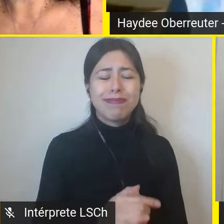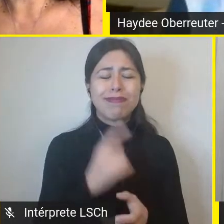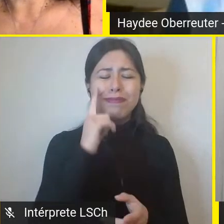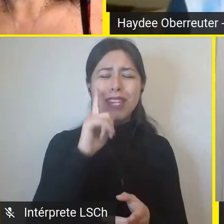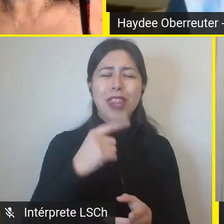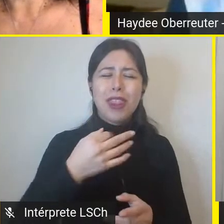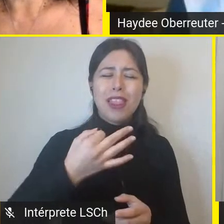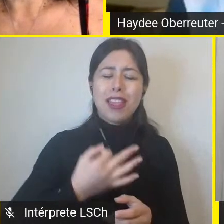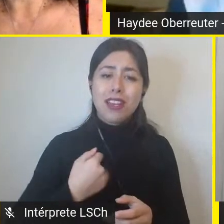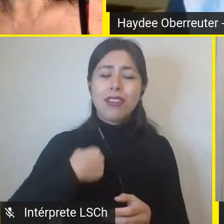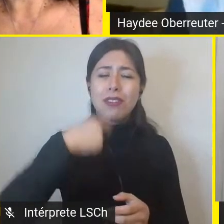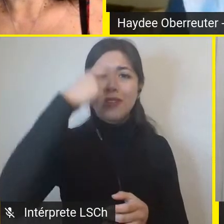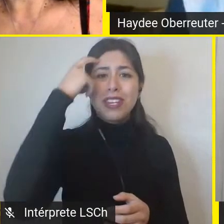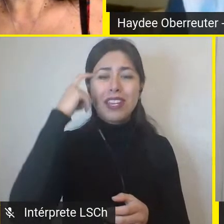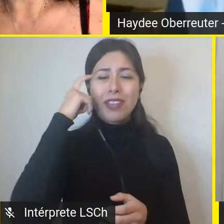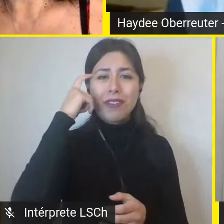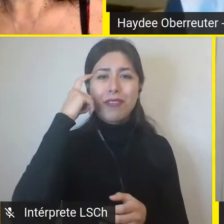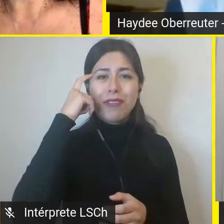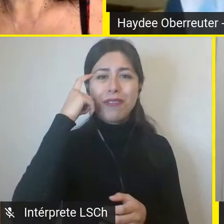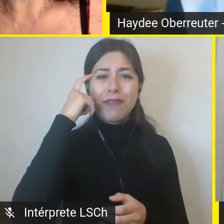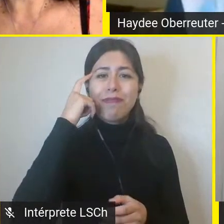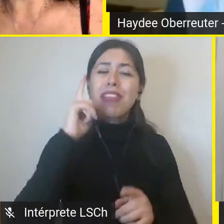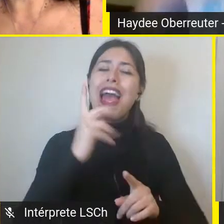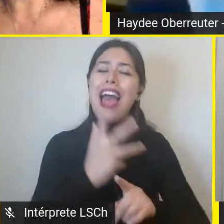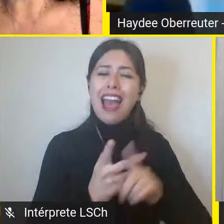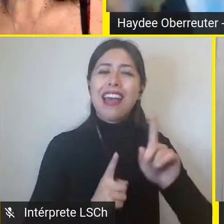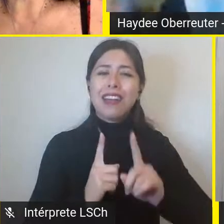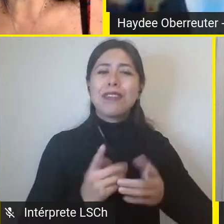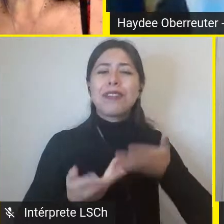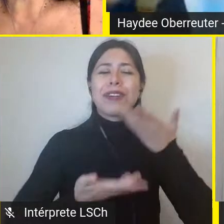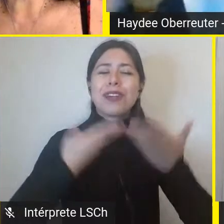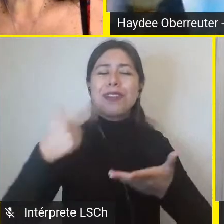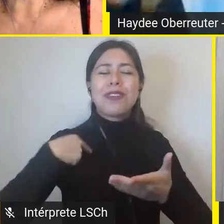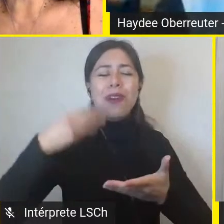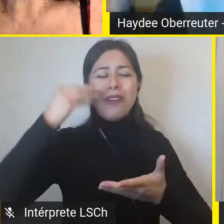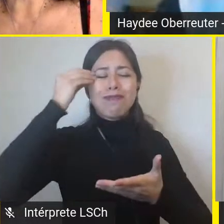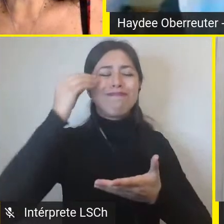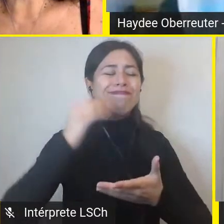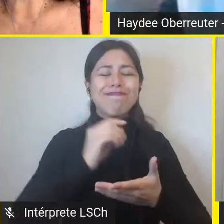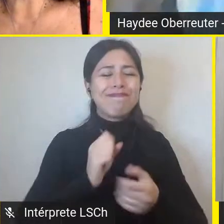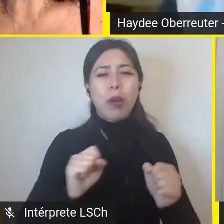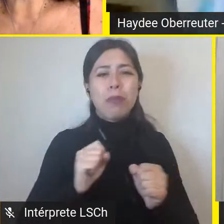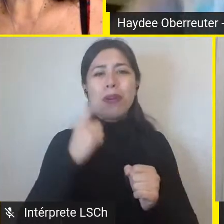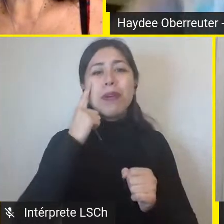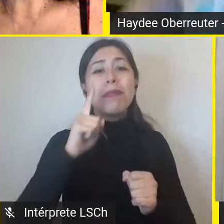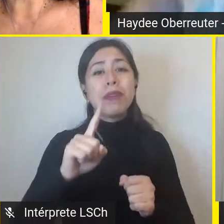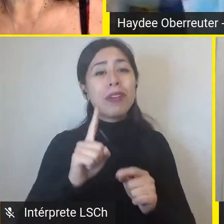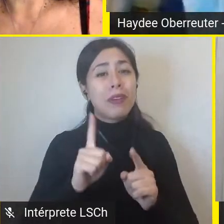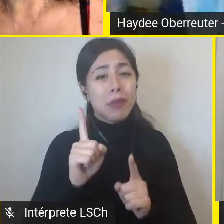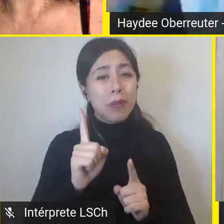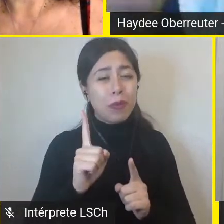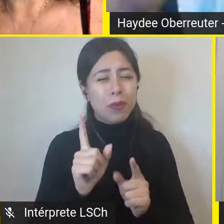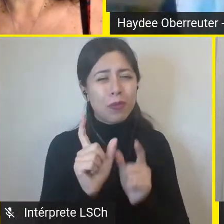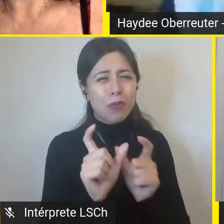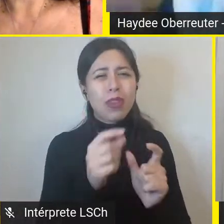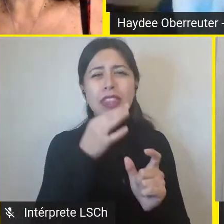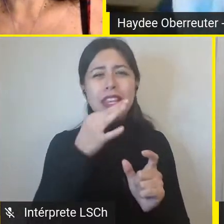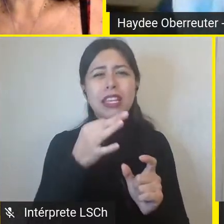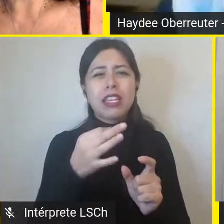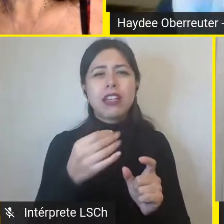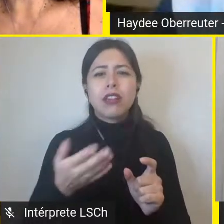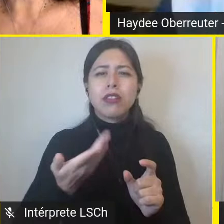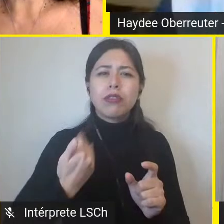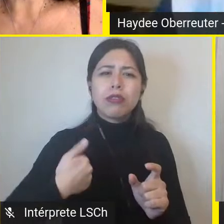que hay una canción muy linda que no puedo recordar bien ahora, pero en una parte de ella dice, y nos fuimos quedando